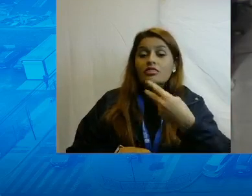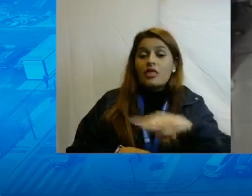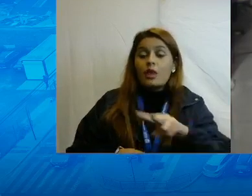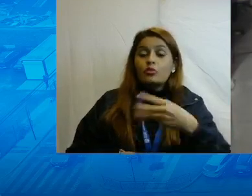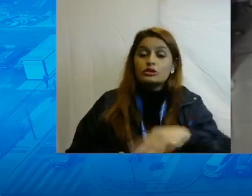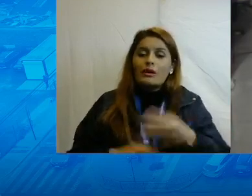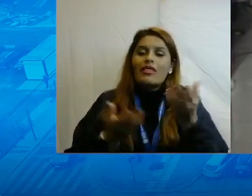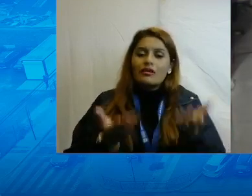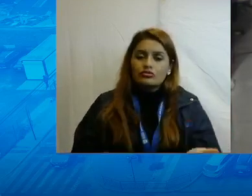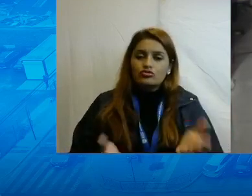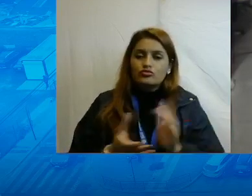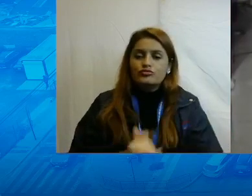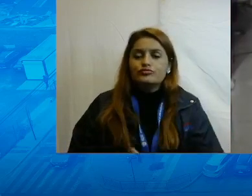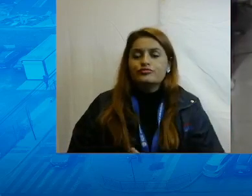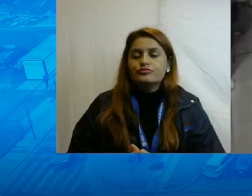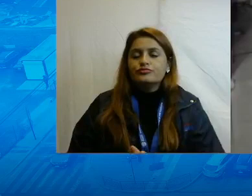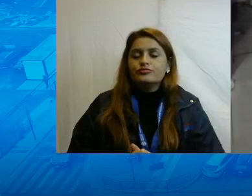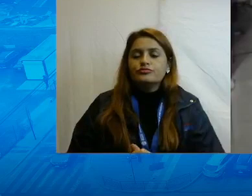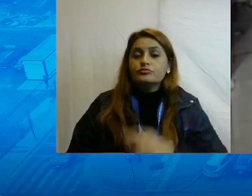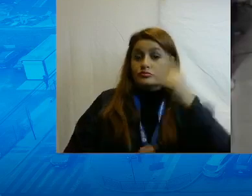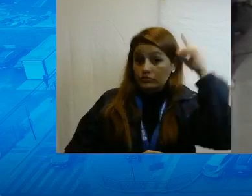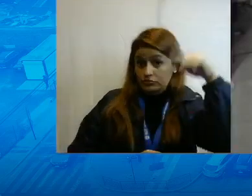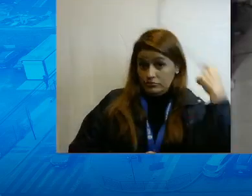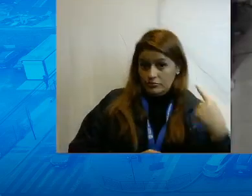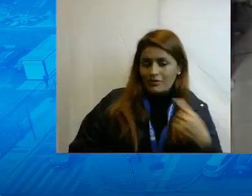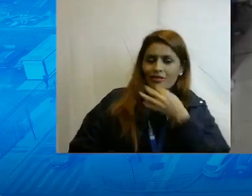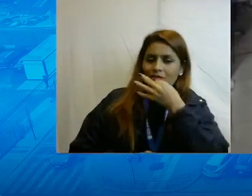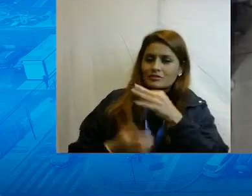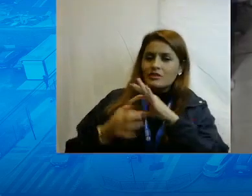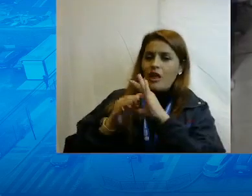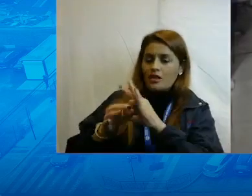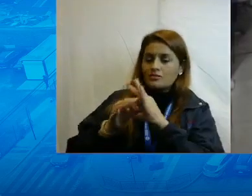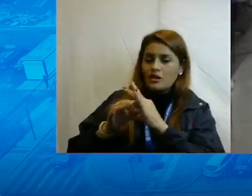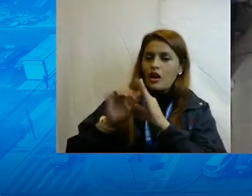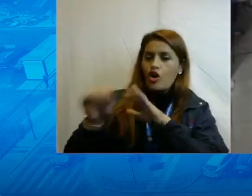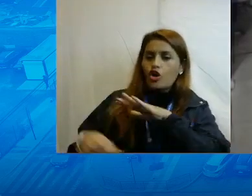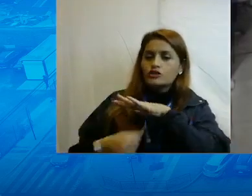Eso, alcaldesa. Gracias, concejal.